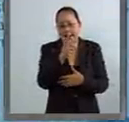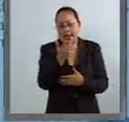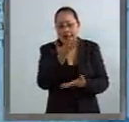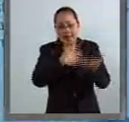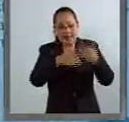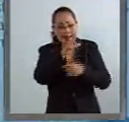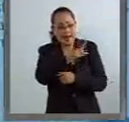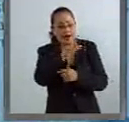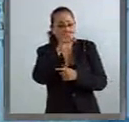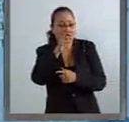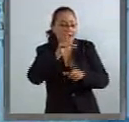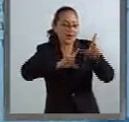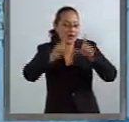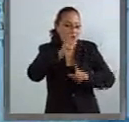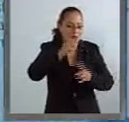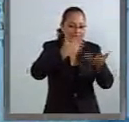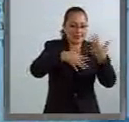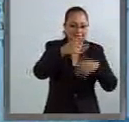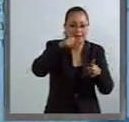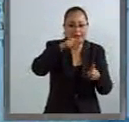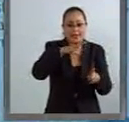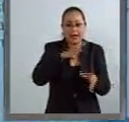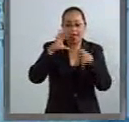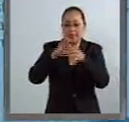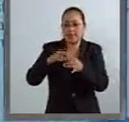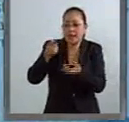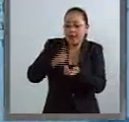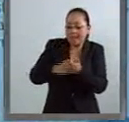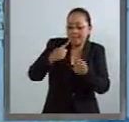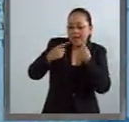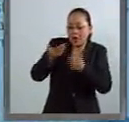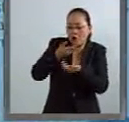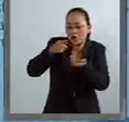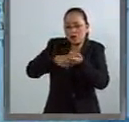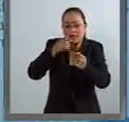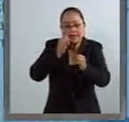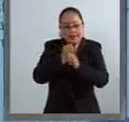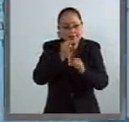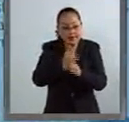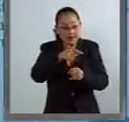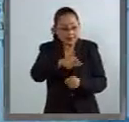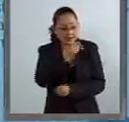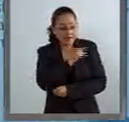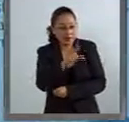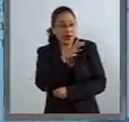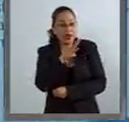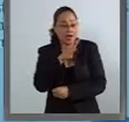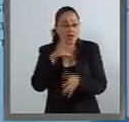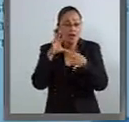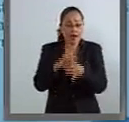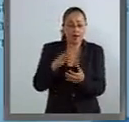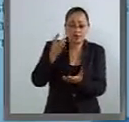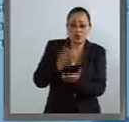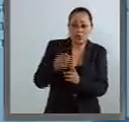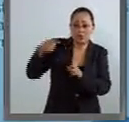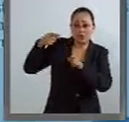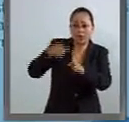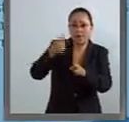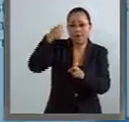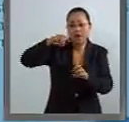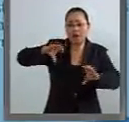está abierto a los diálogos cibernéticos, es decir, no solamente se trata de una sola dirección para